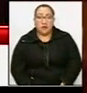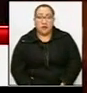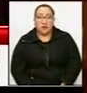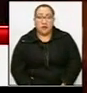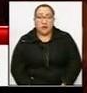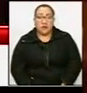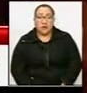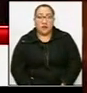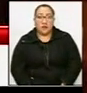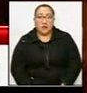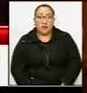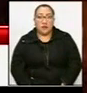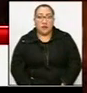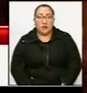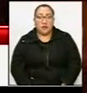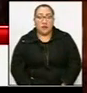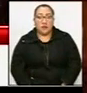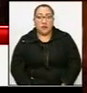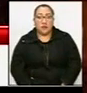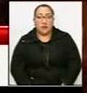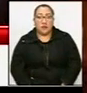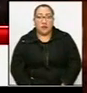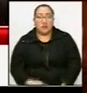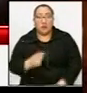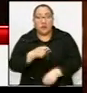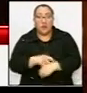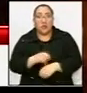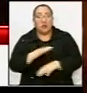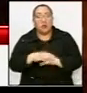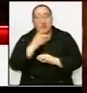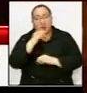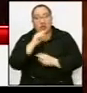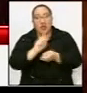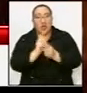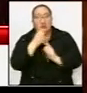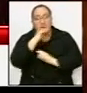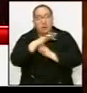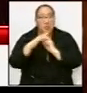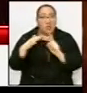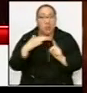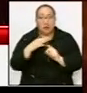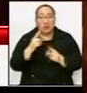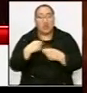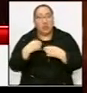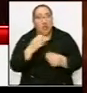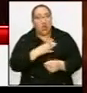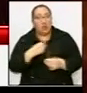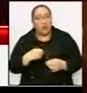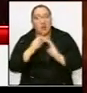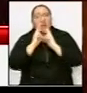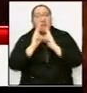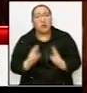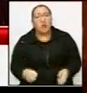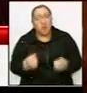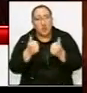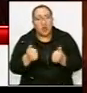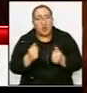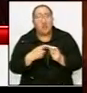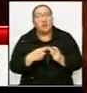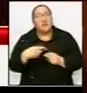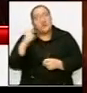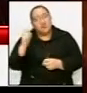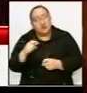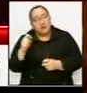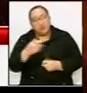el que usted mismo ha referido, de cambio climático, frente al cual el Estado tiene que responder con mayor eficiencia, obviamente la